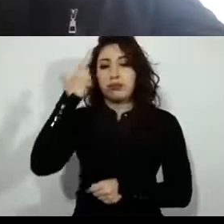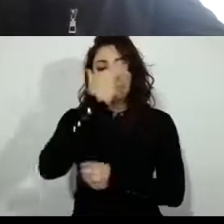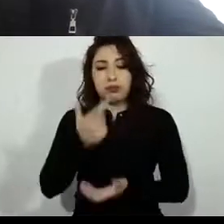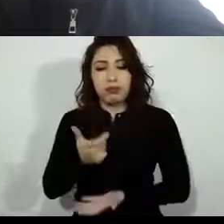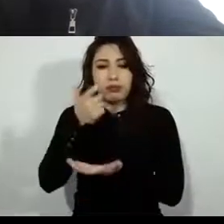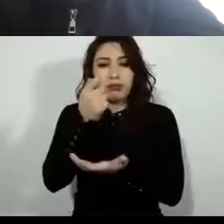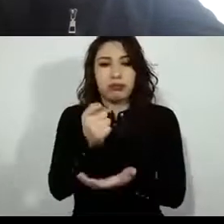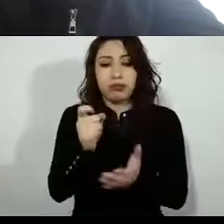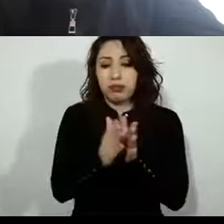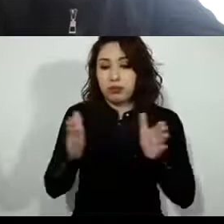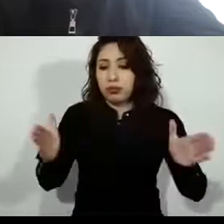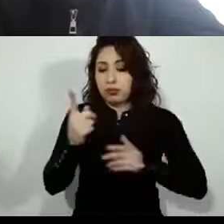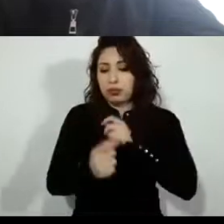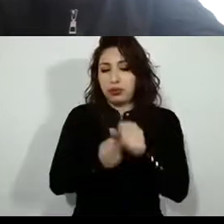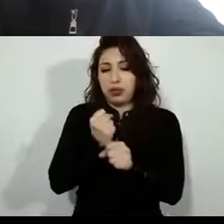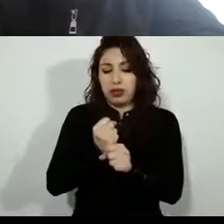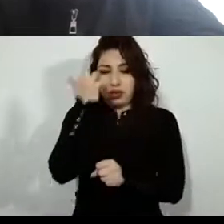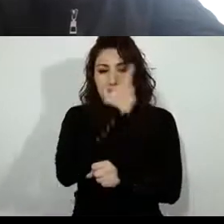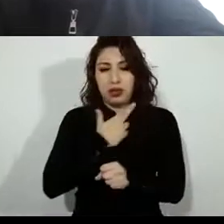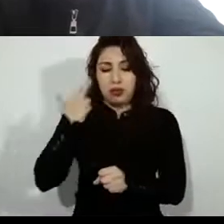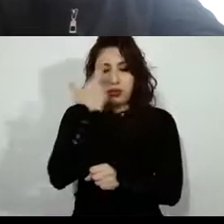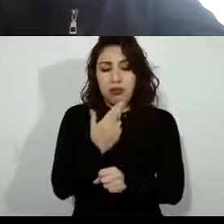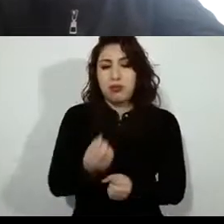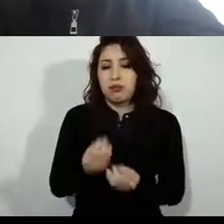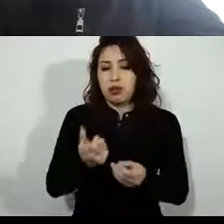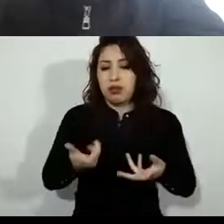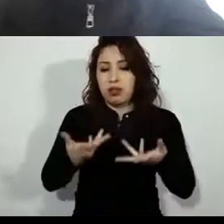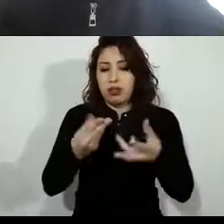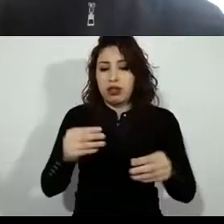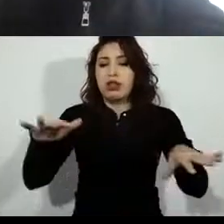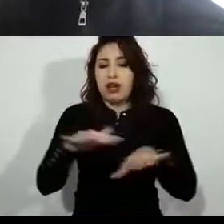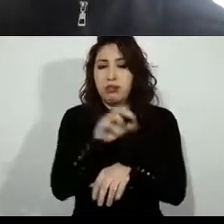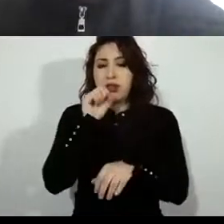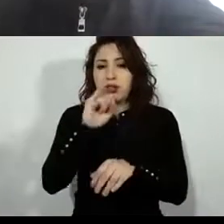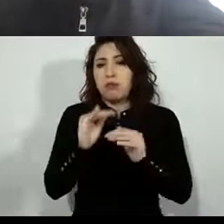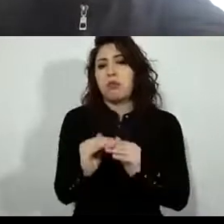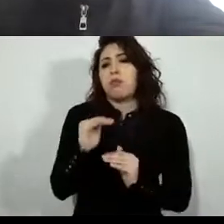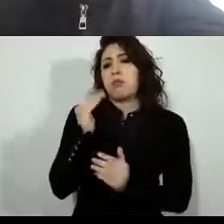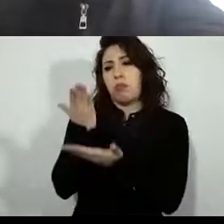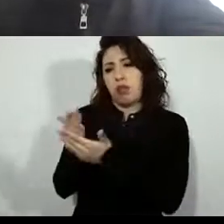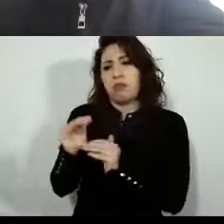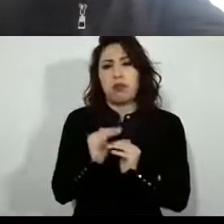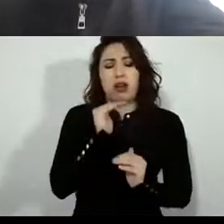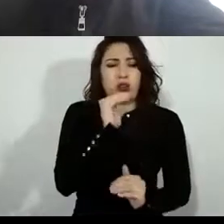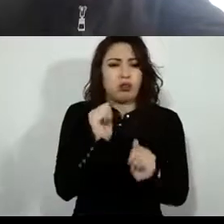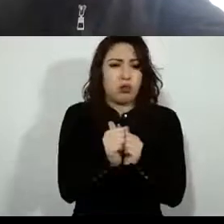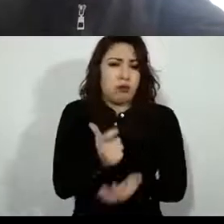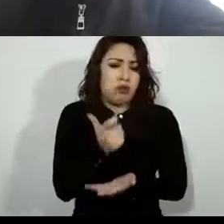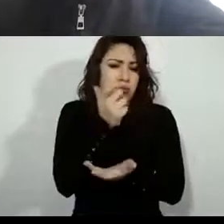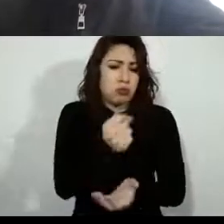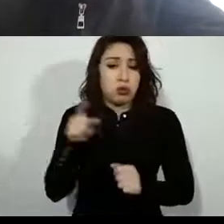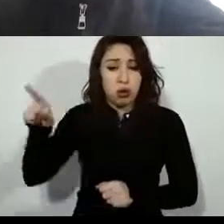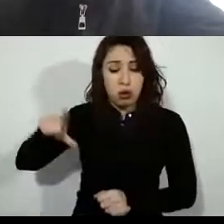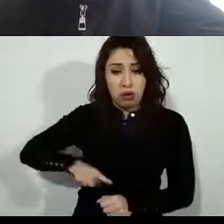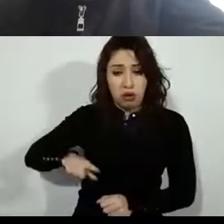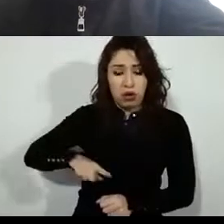del Congreso a través del Comité de Administración y haciendo la modificación del presupuesto. Hoy incluso el gobierno tiene la posibilidad